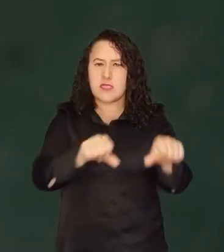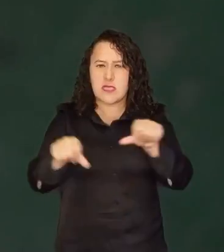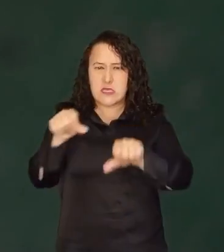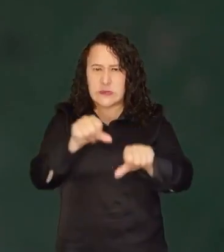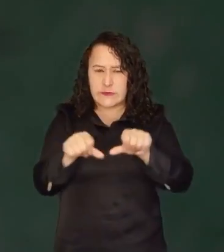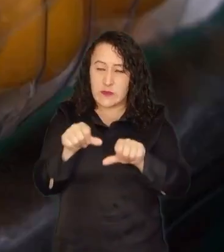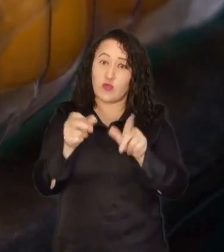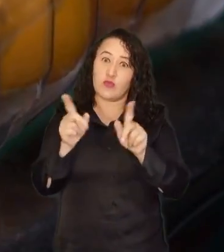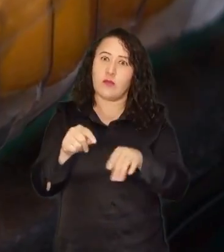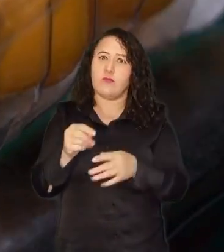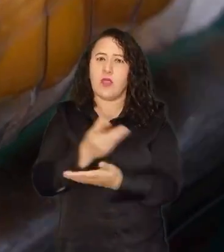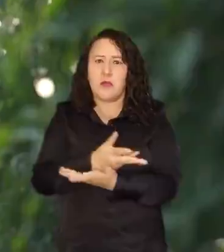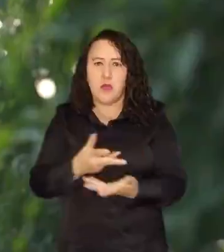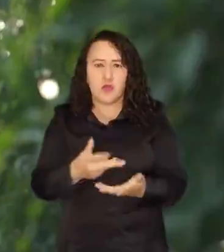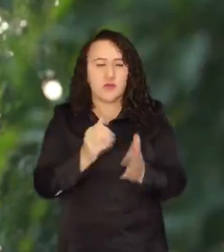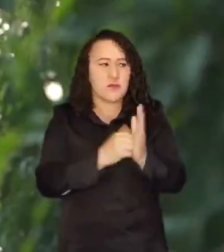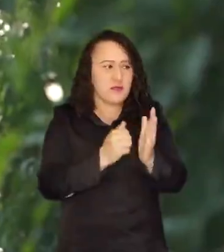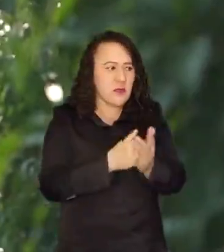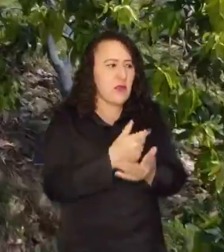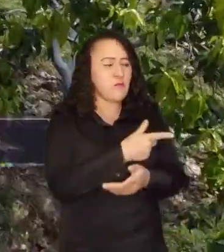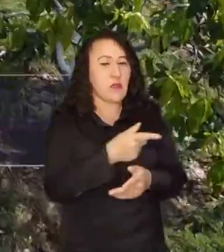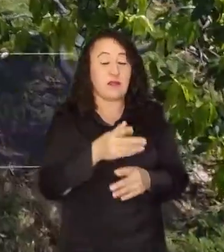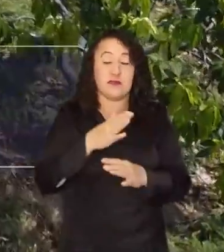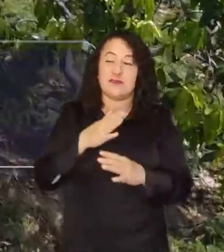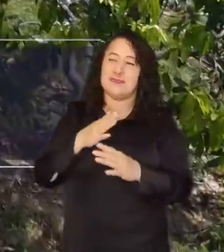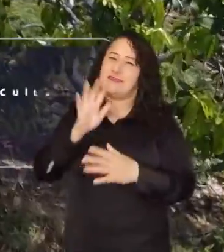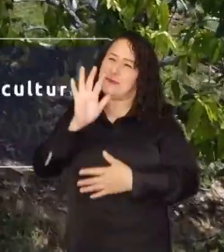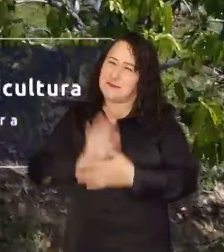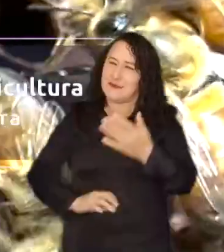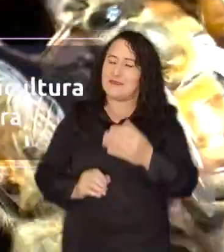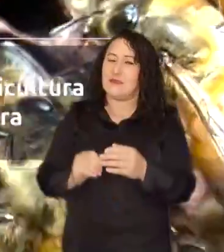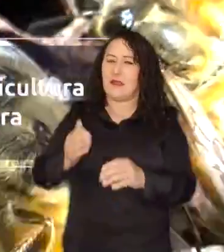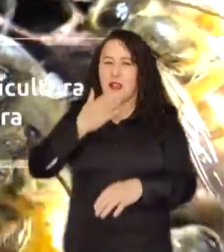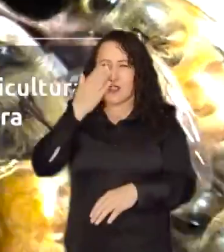a todos los polinizadores que fecundan nuestro campo.